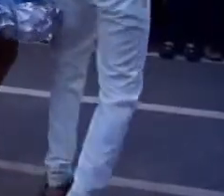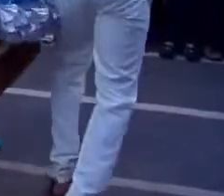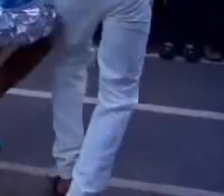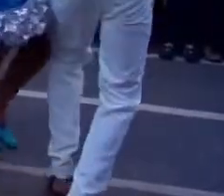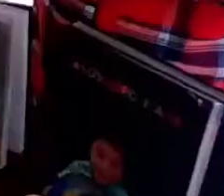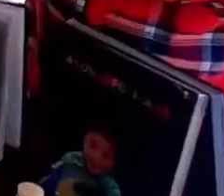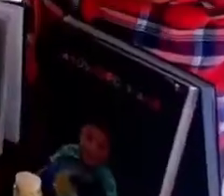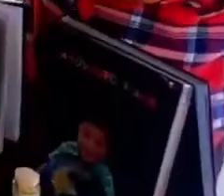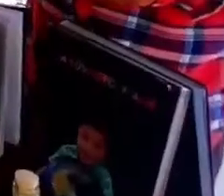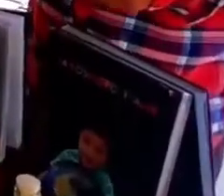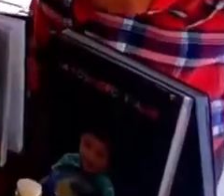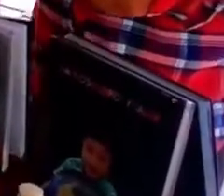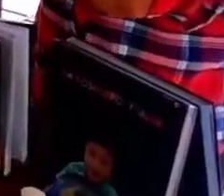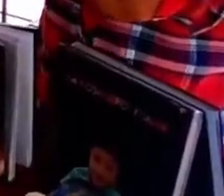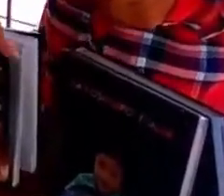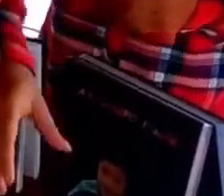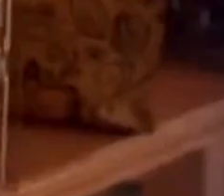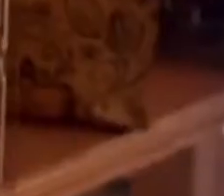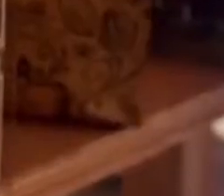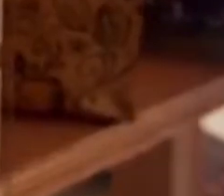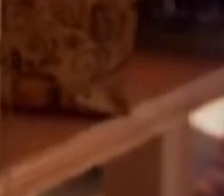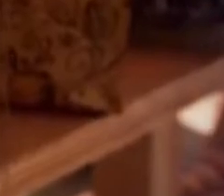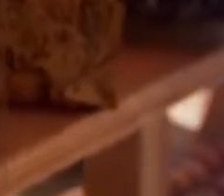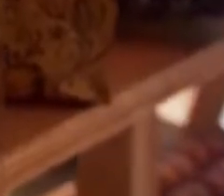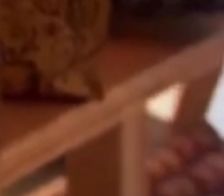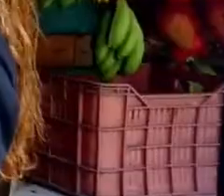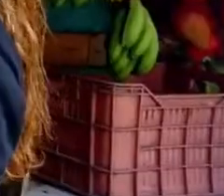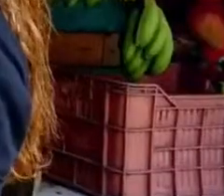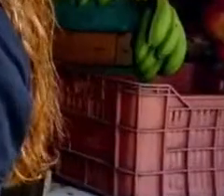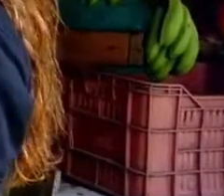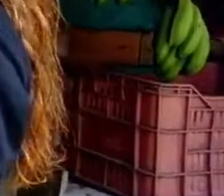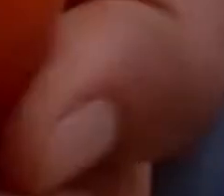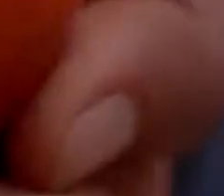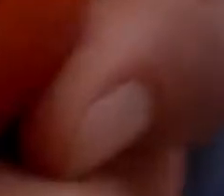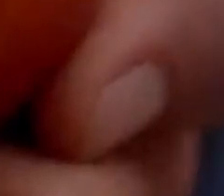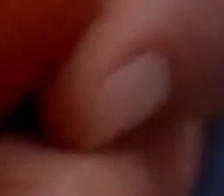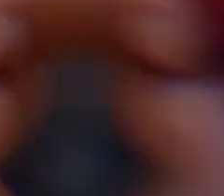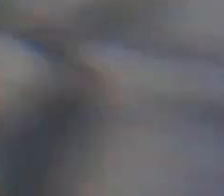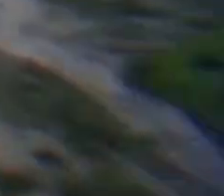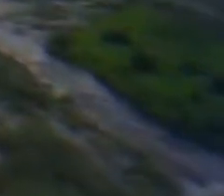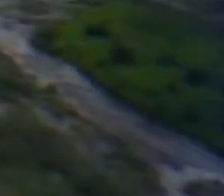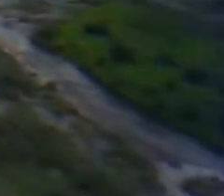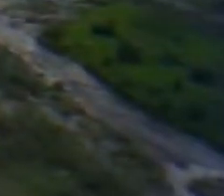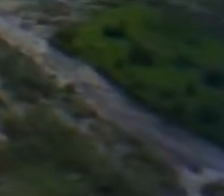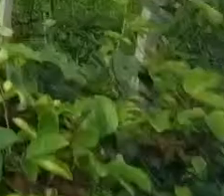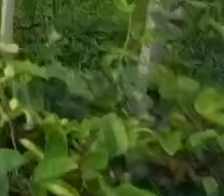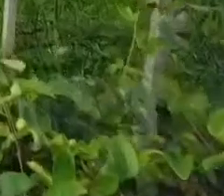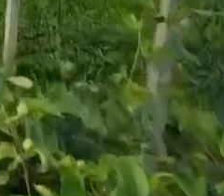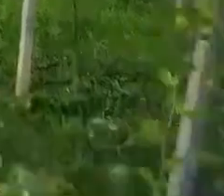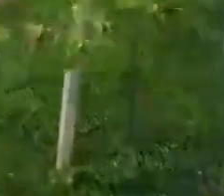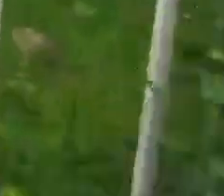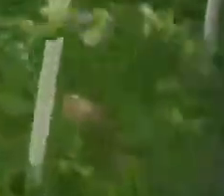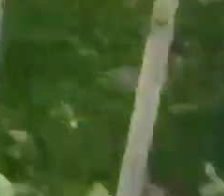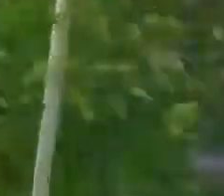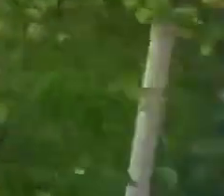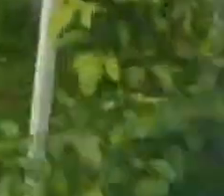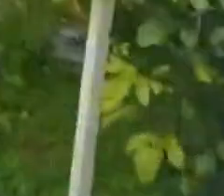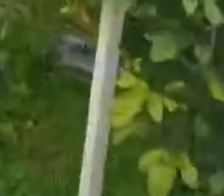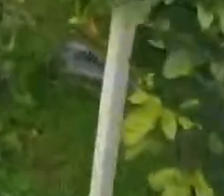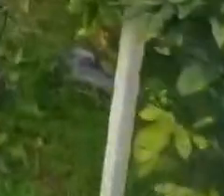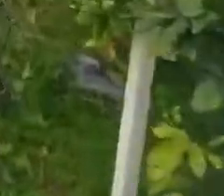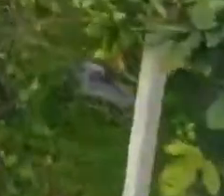cultura llanera y disfruta al máximo de productos únicos que brotan de esta tierra. El Meta, despensa